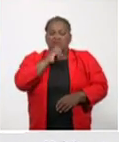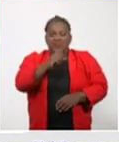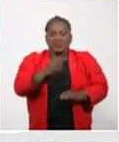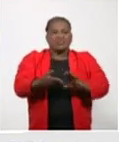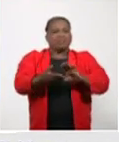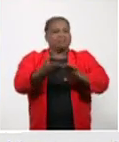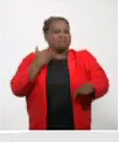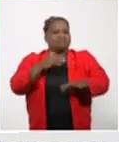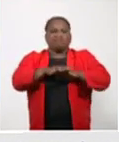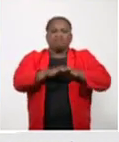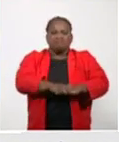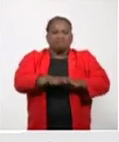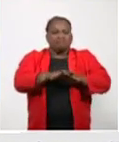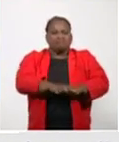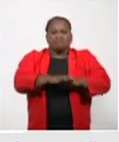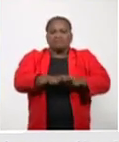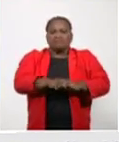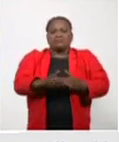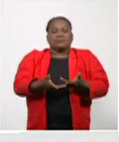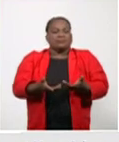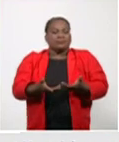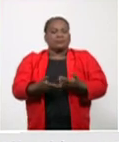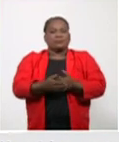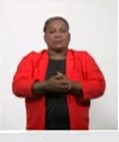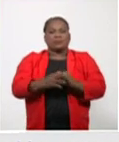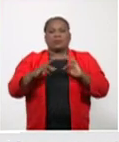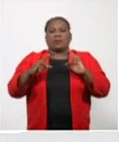reanimación. Reiteramos,